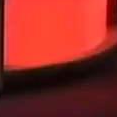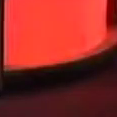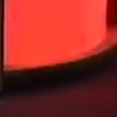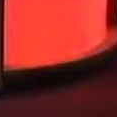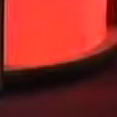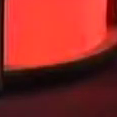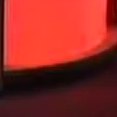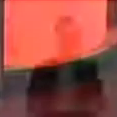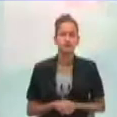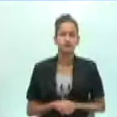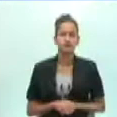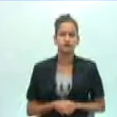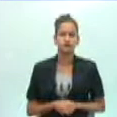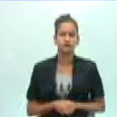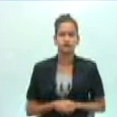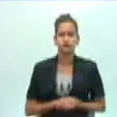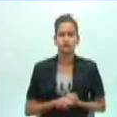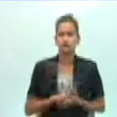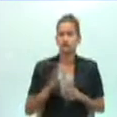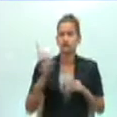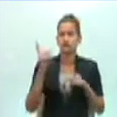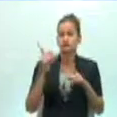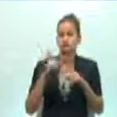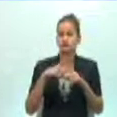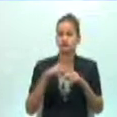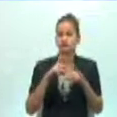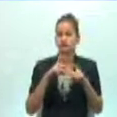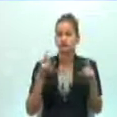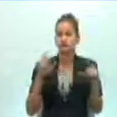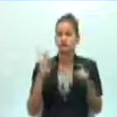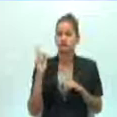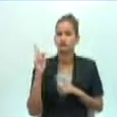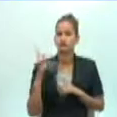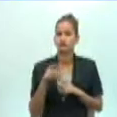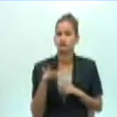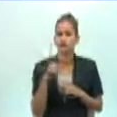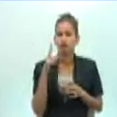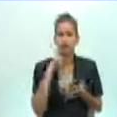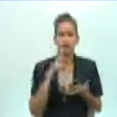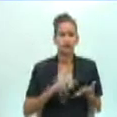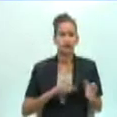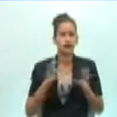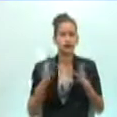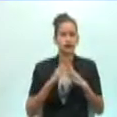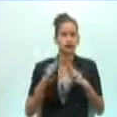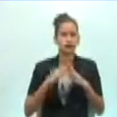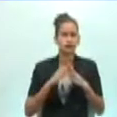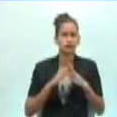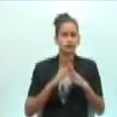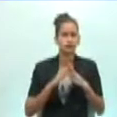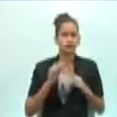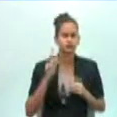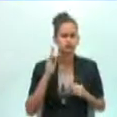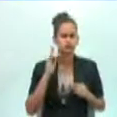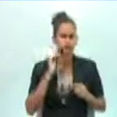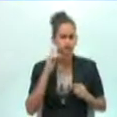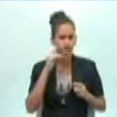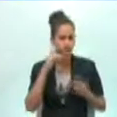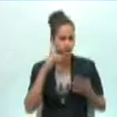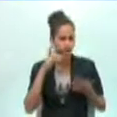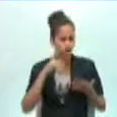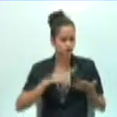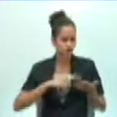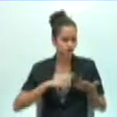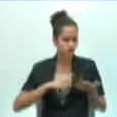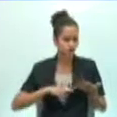El texto que orientamos para que leyeran en casa, recordando que siempre debemos leer en silencio para prepararnos para la lectura oral,